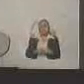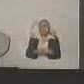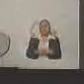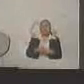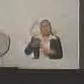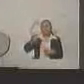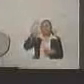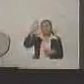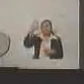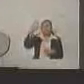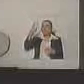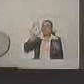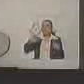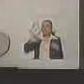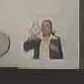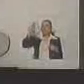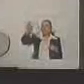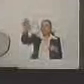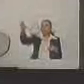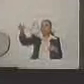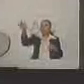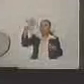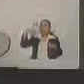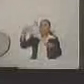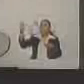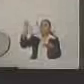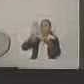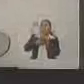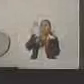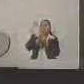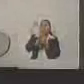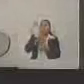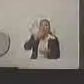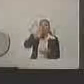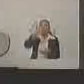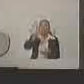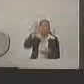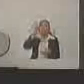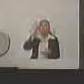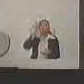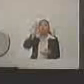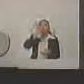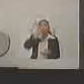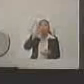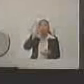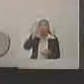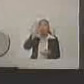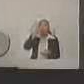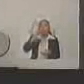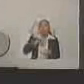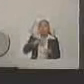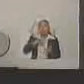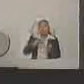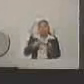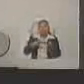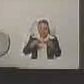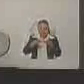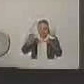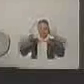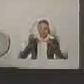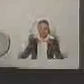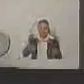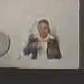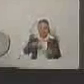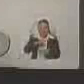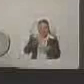una ciudadana se acercó para decirnos que había actos de corrupción y que tenía pruebas. Quiero decirte que yo no me voy a